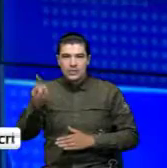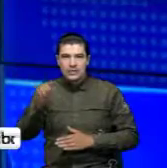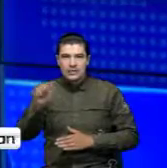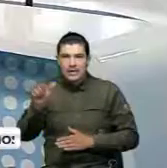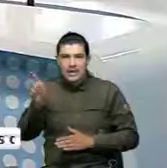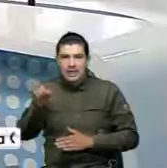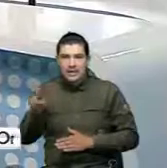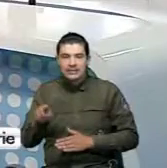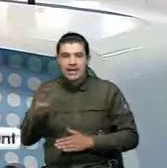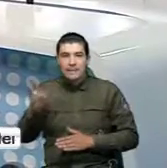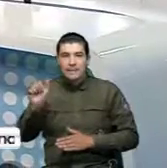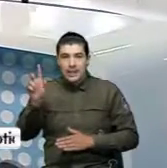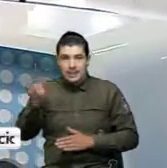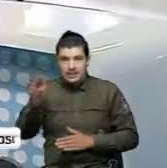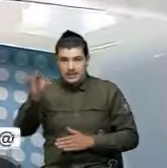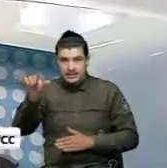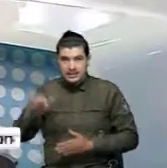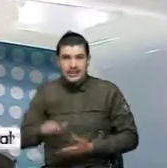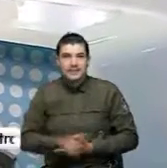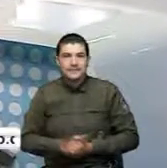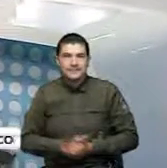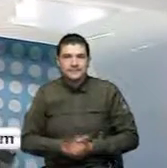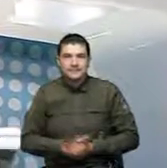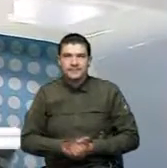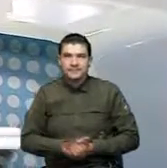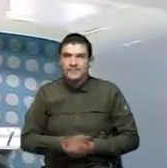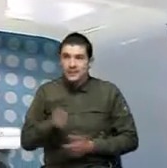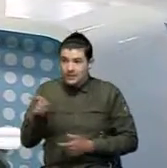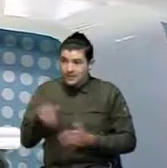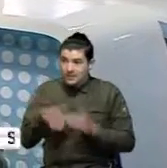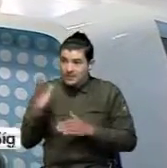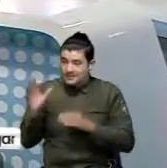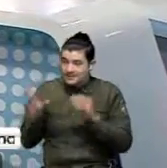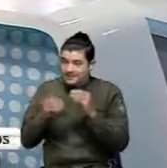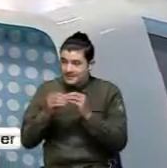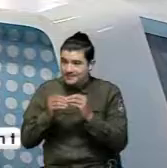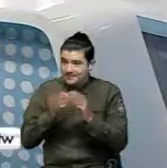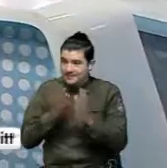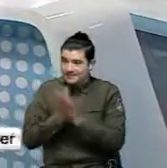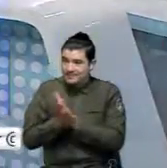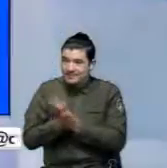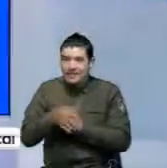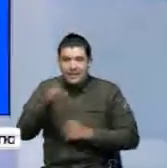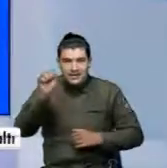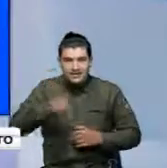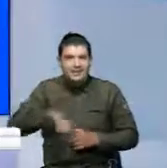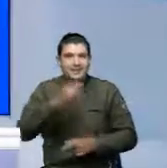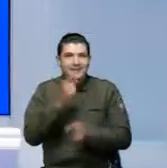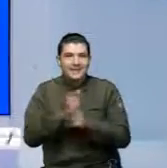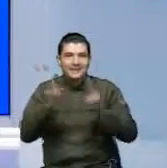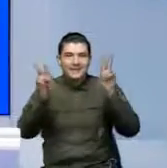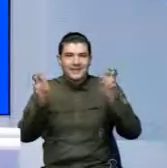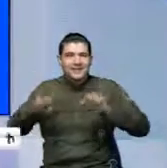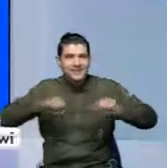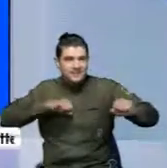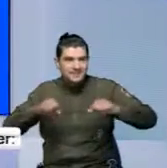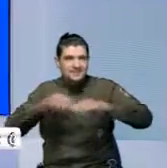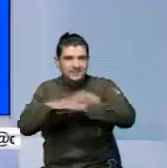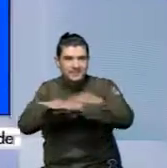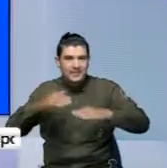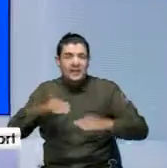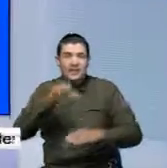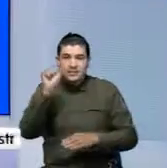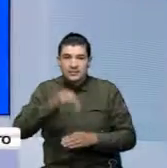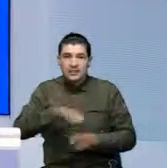Y vamos a continuar con más información en Oriente Noticias. Usted tiene más detalles. Sí, señora, y exactamente son temas de movilidad, porque con